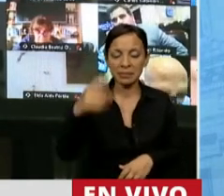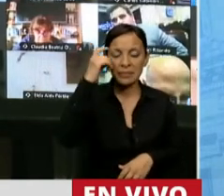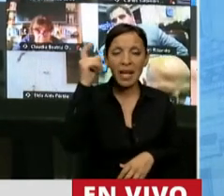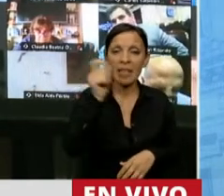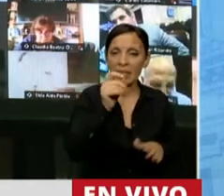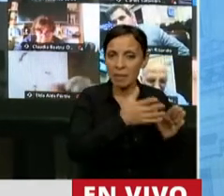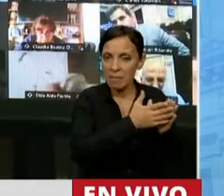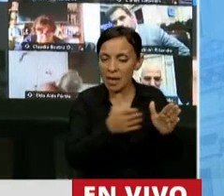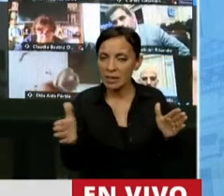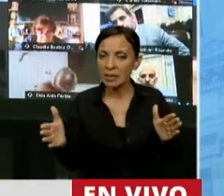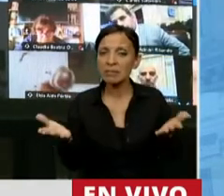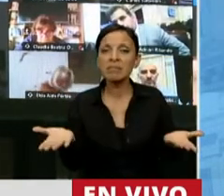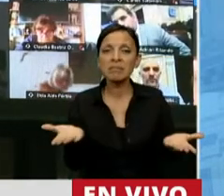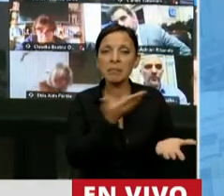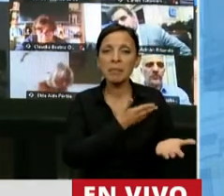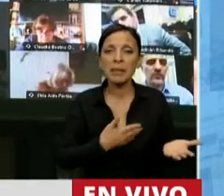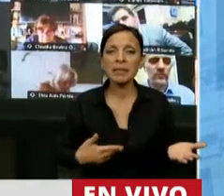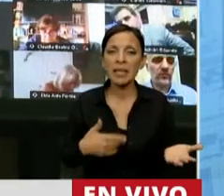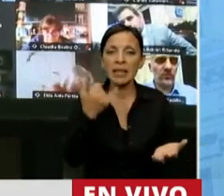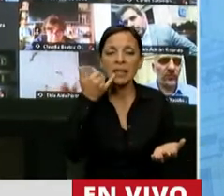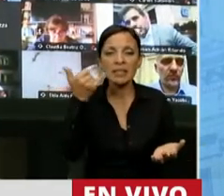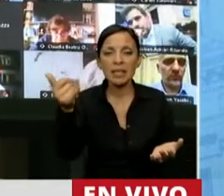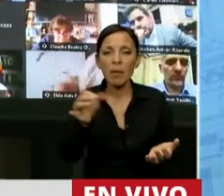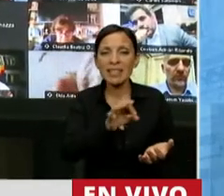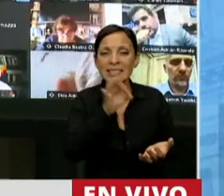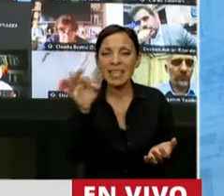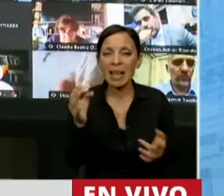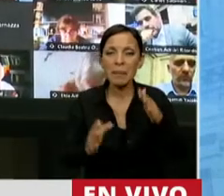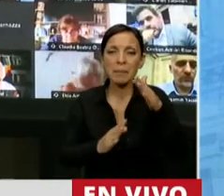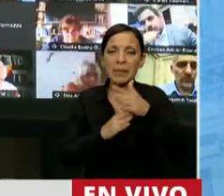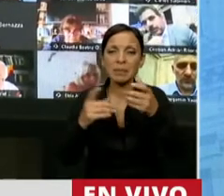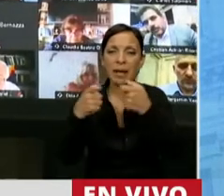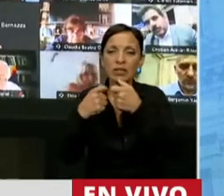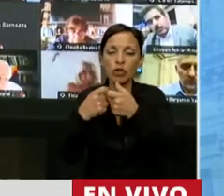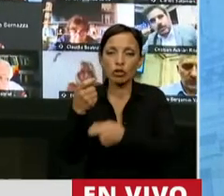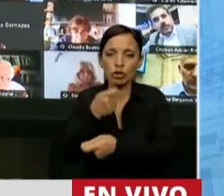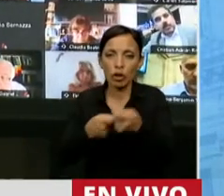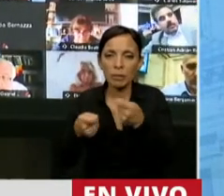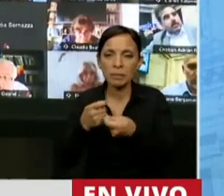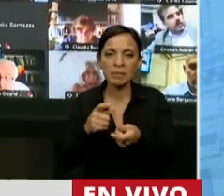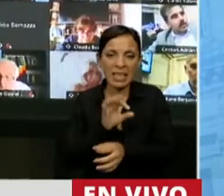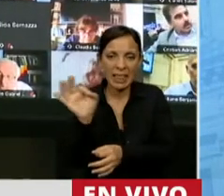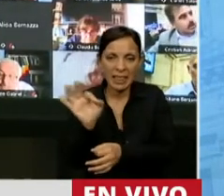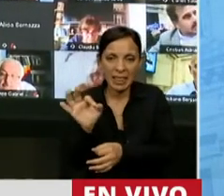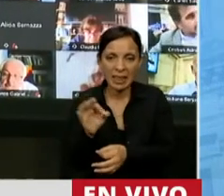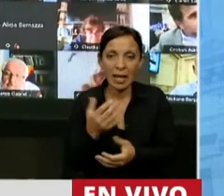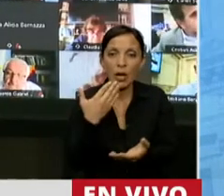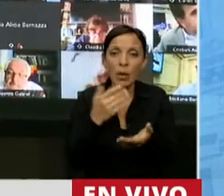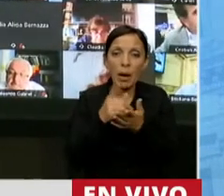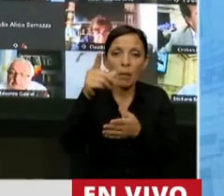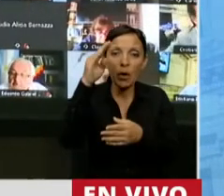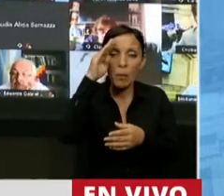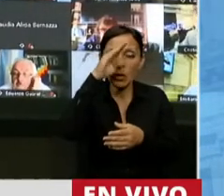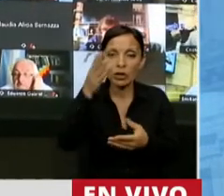de la Nación no había llamado a nuestro principal socio comercial. No había hablado con Bolsonaro. Poco